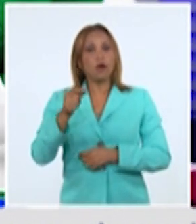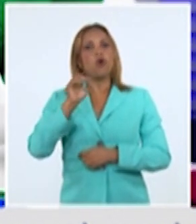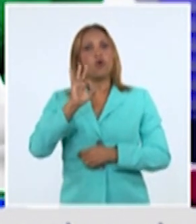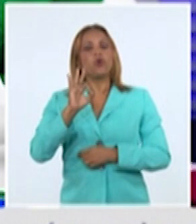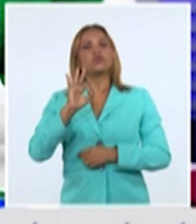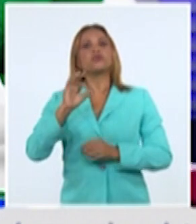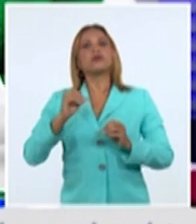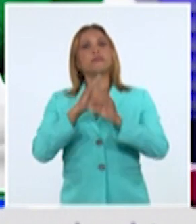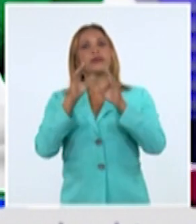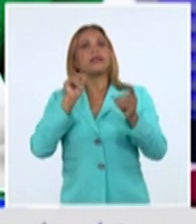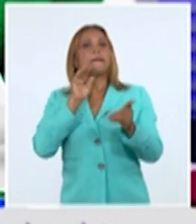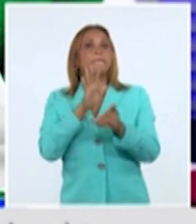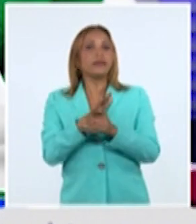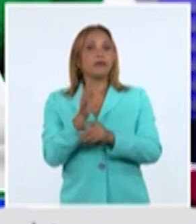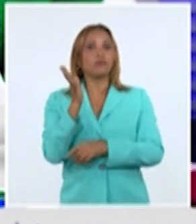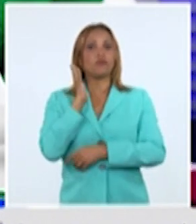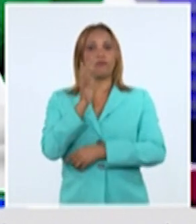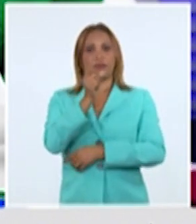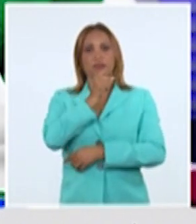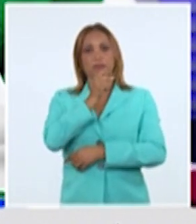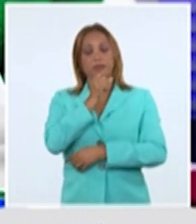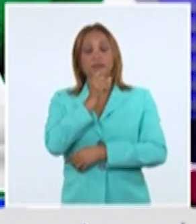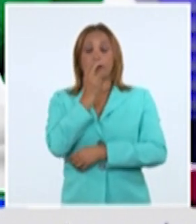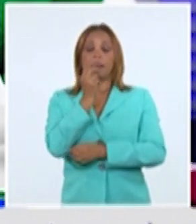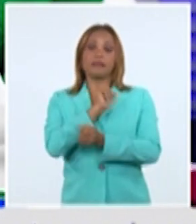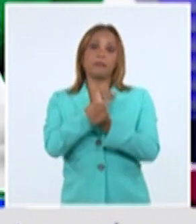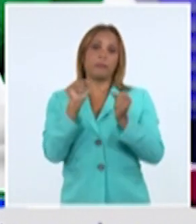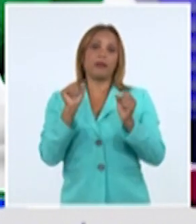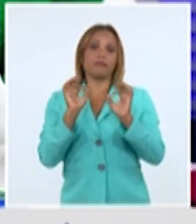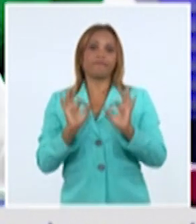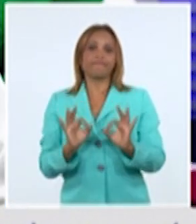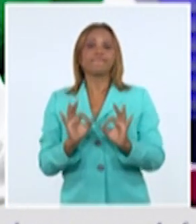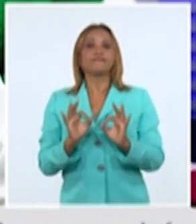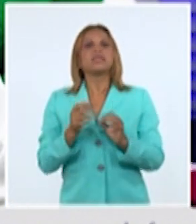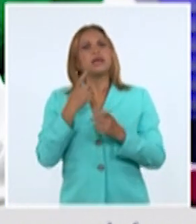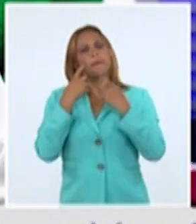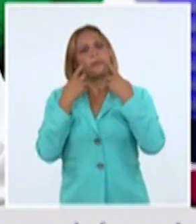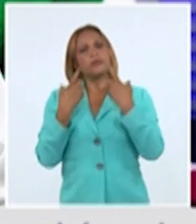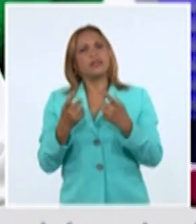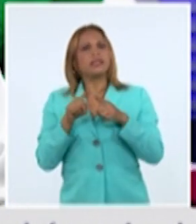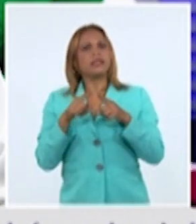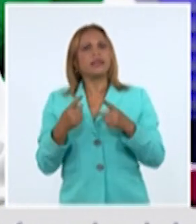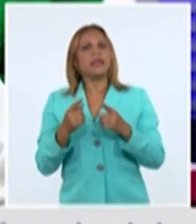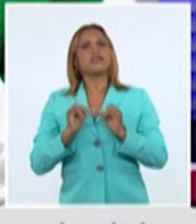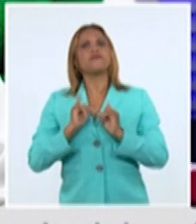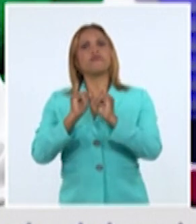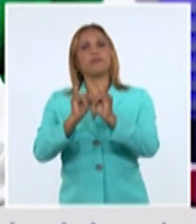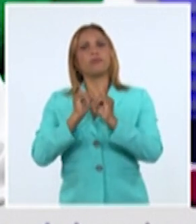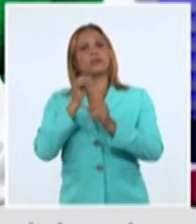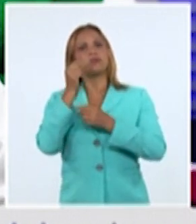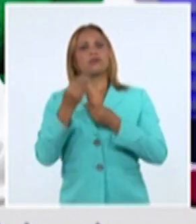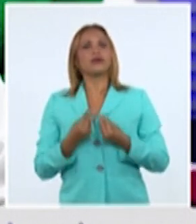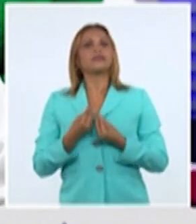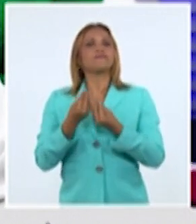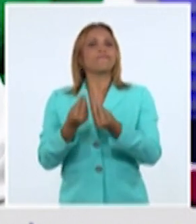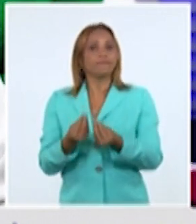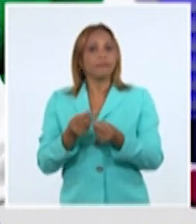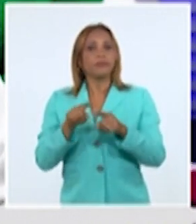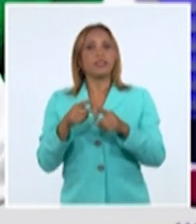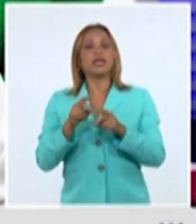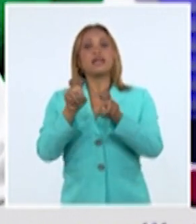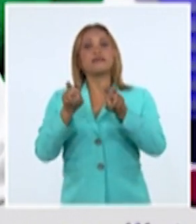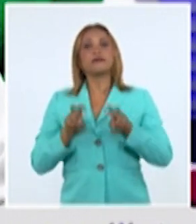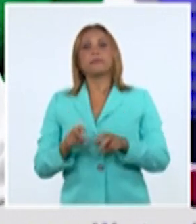un poco más temprano, y muy importante las transmisiones que se van a hacer de la Asamblea